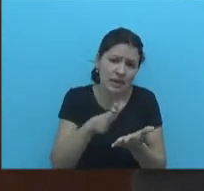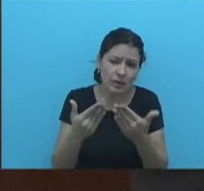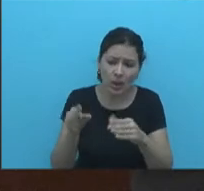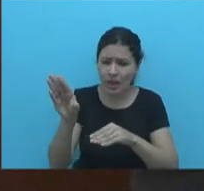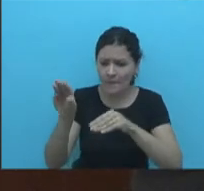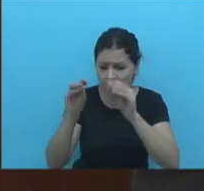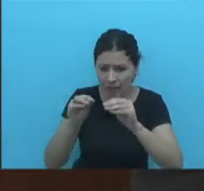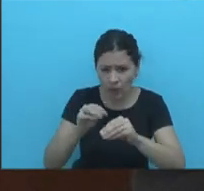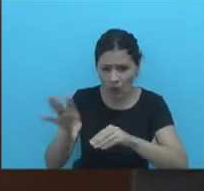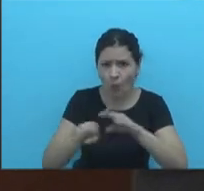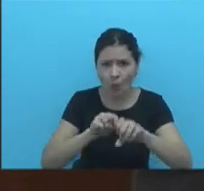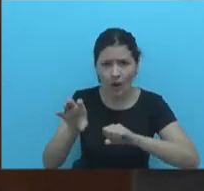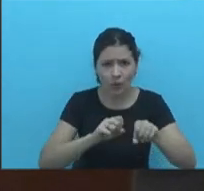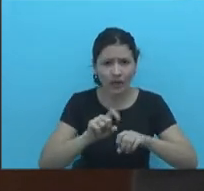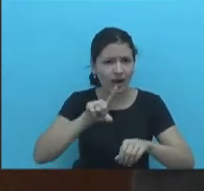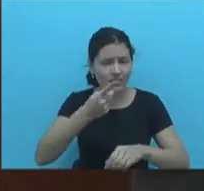tienen algún